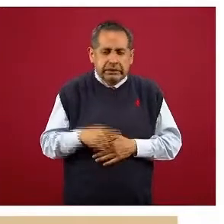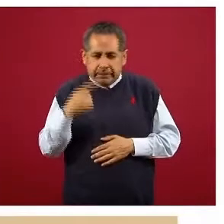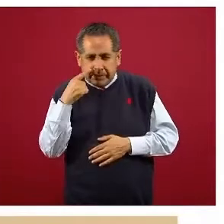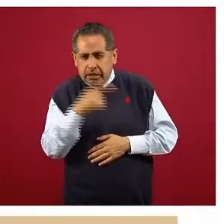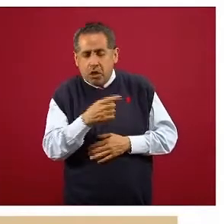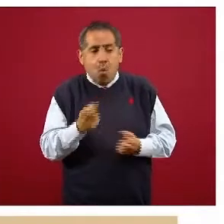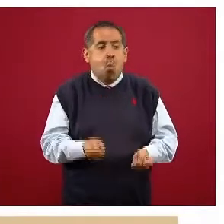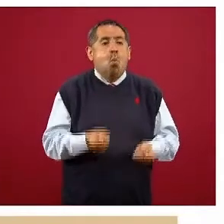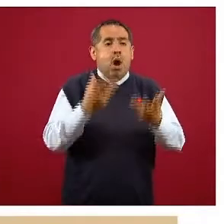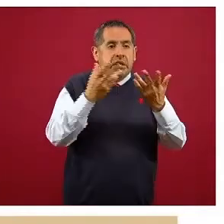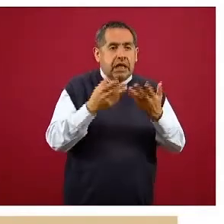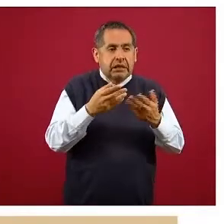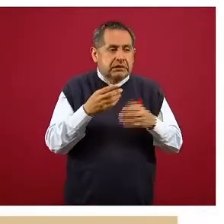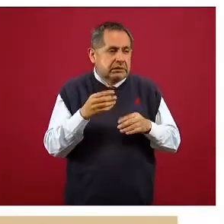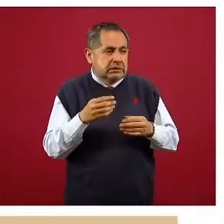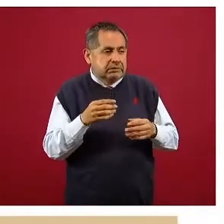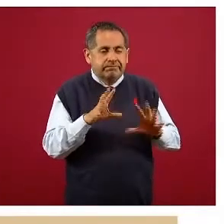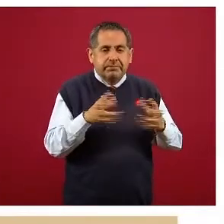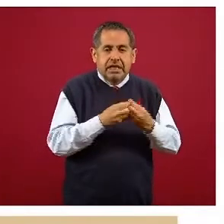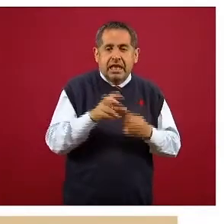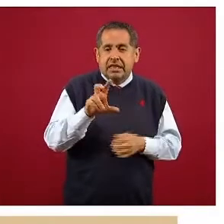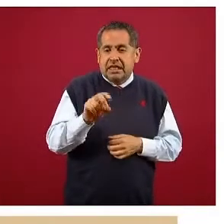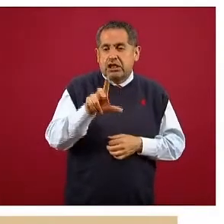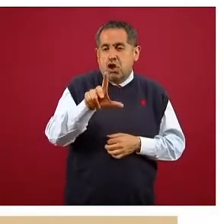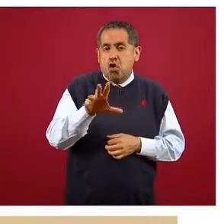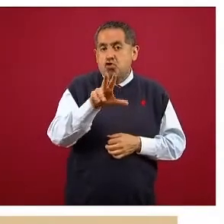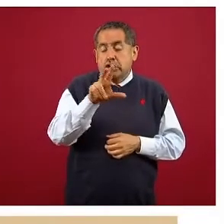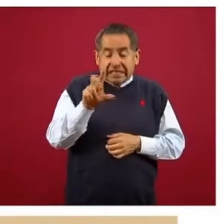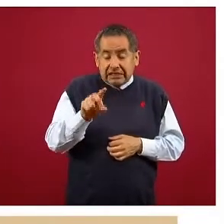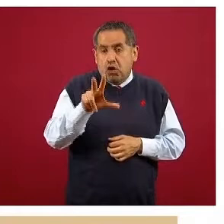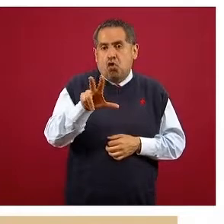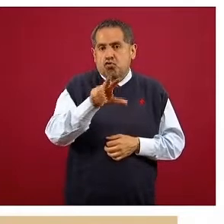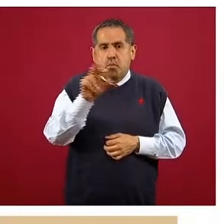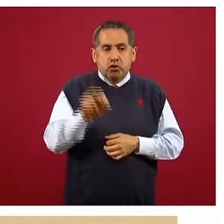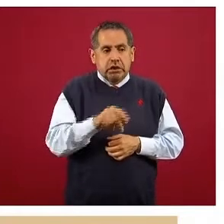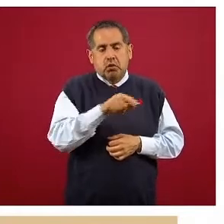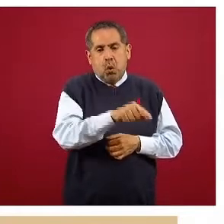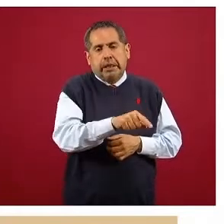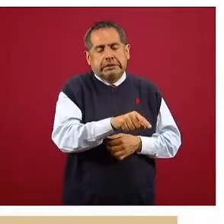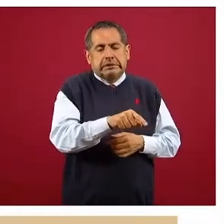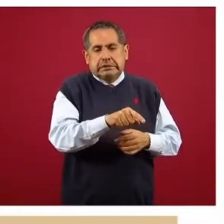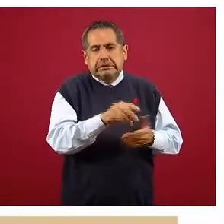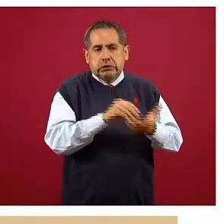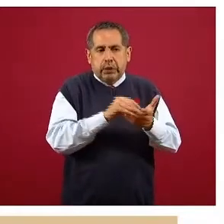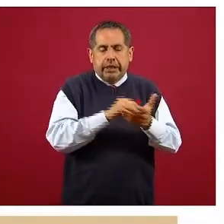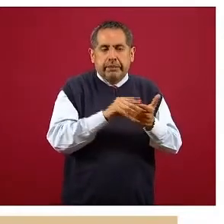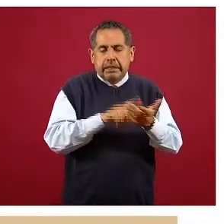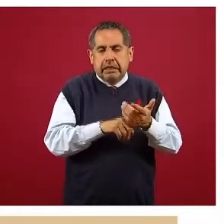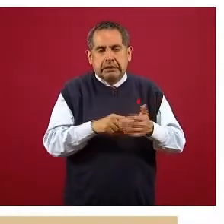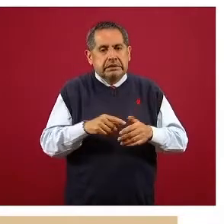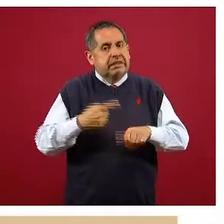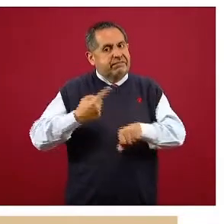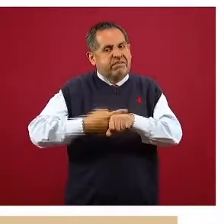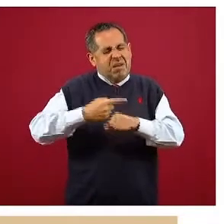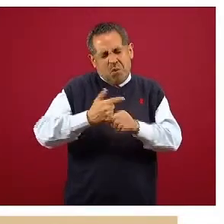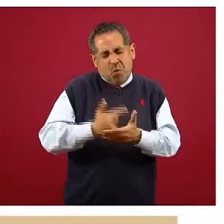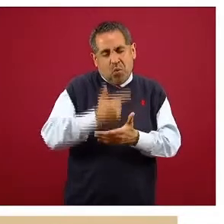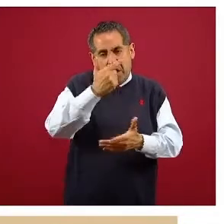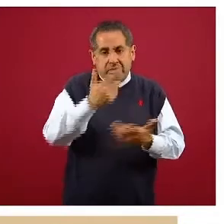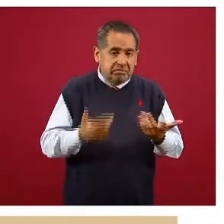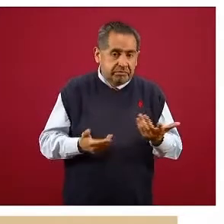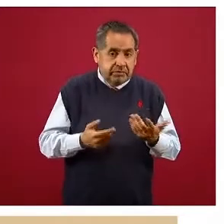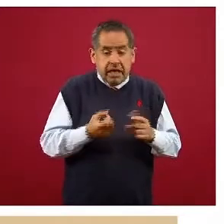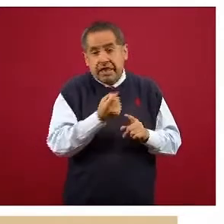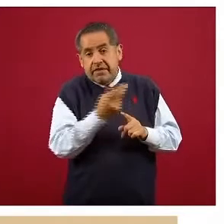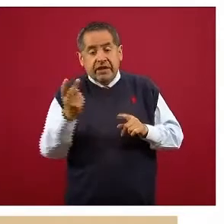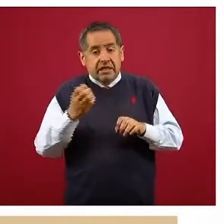porcentaje de ocupación de un 38%, en donde todas las entidades federativas tienen al menos el